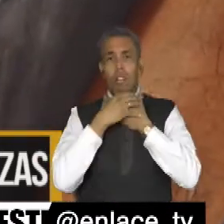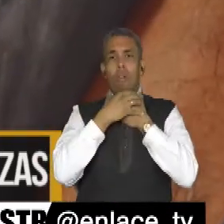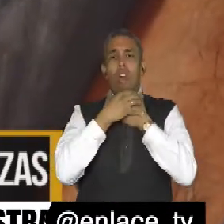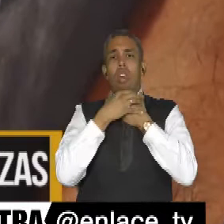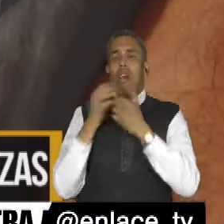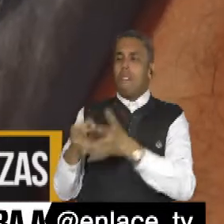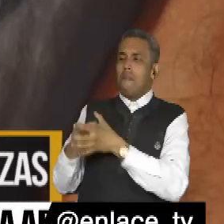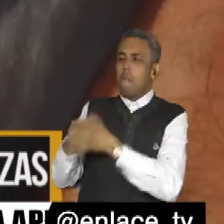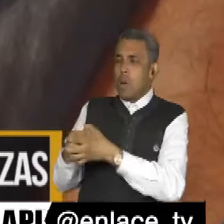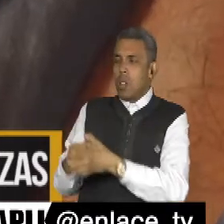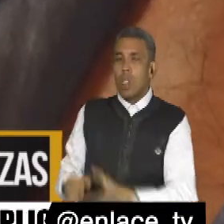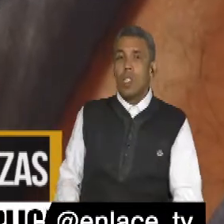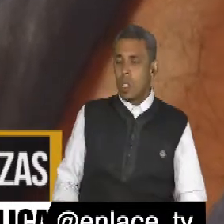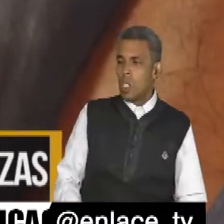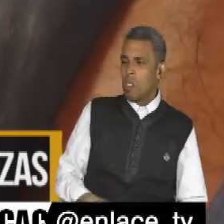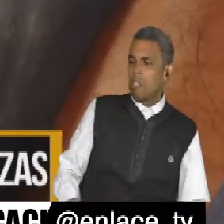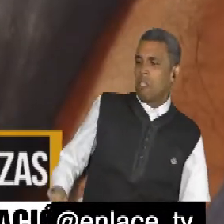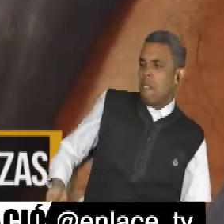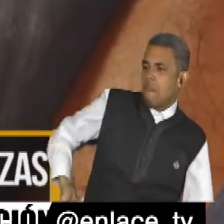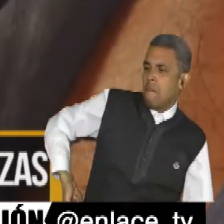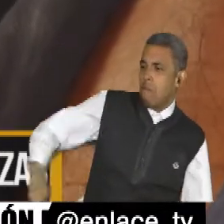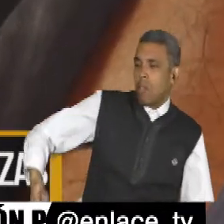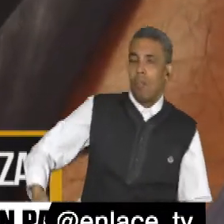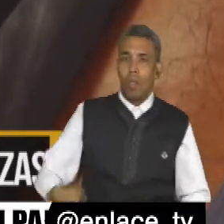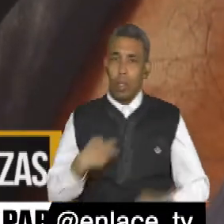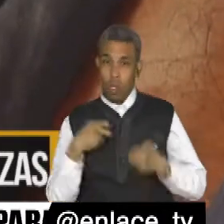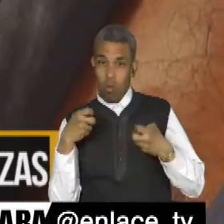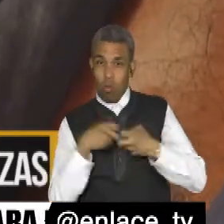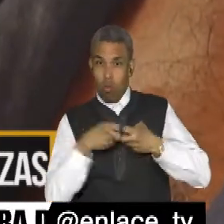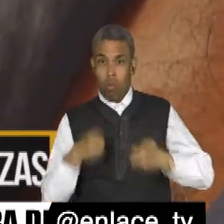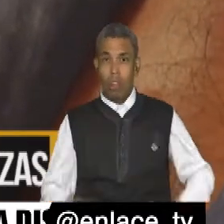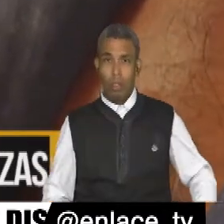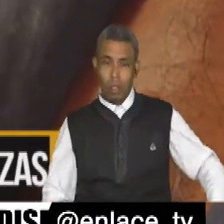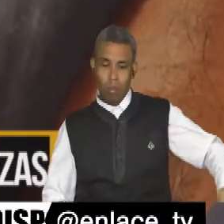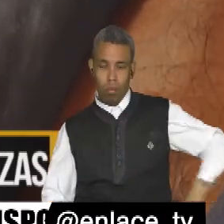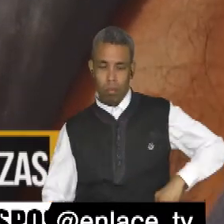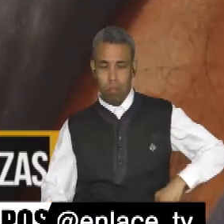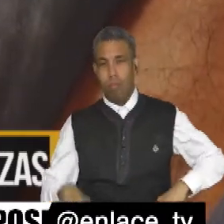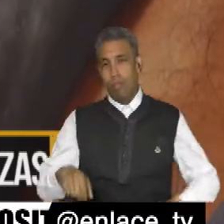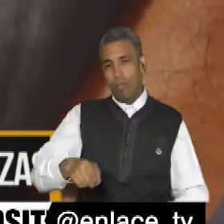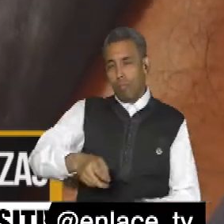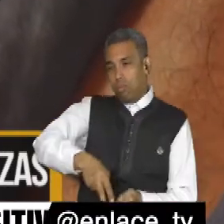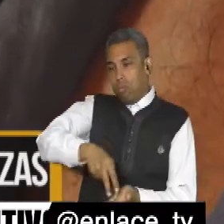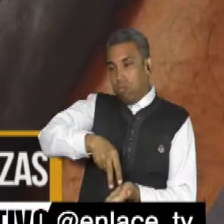el cuerpo, que me iban a matar, me tiraron al suelo, me pateaban.